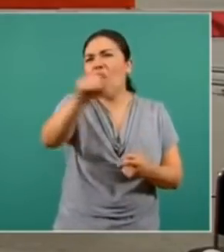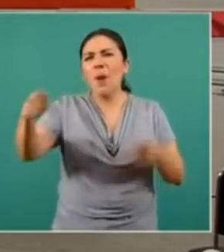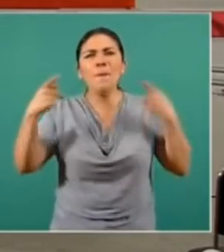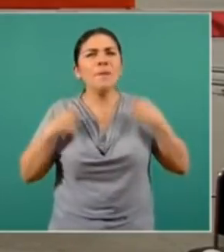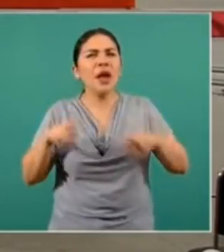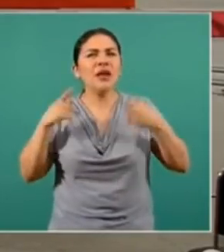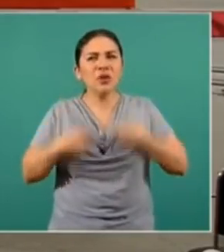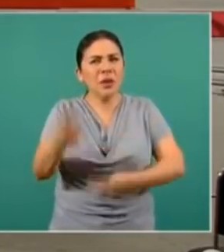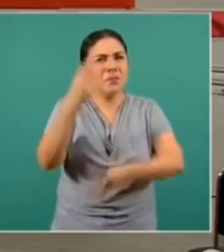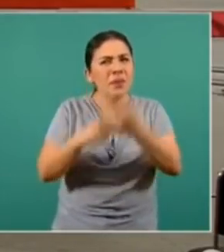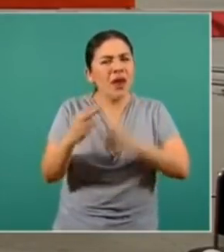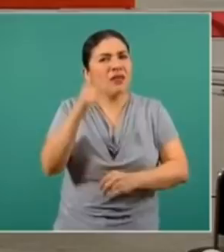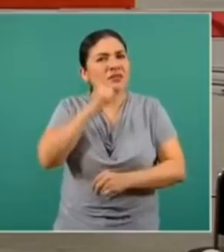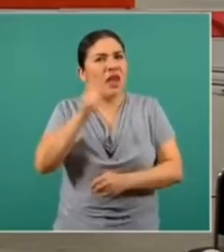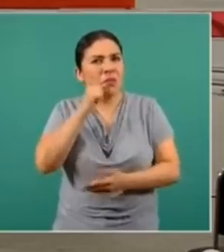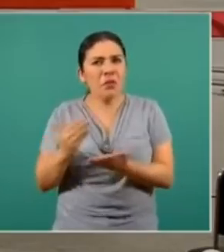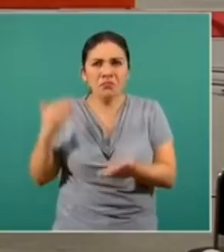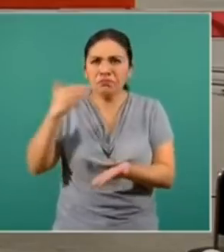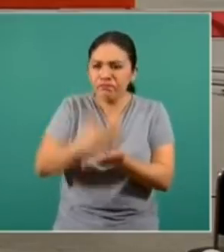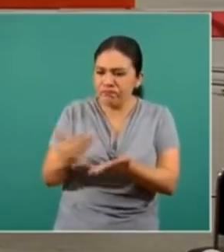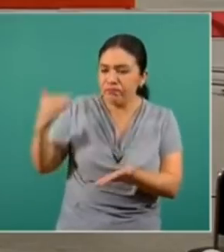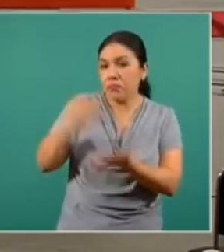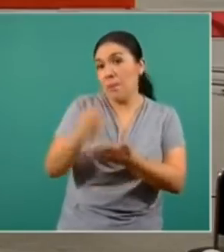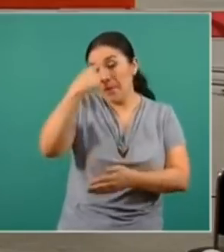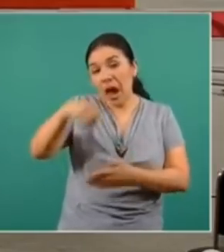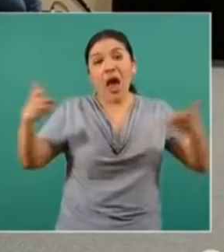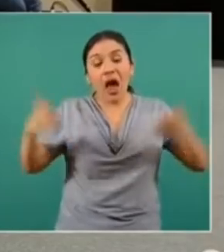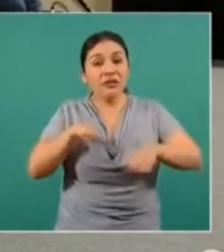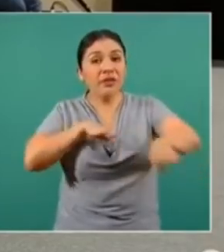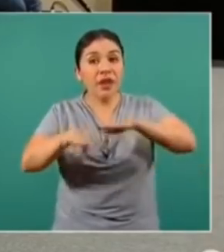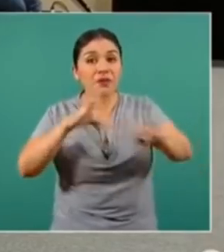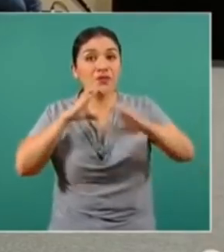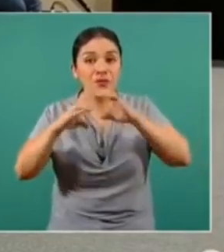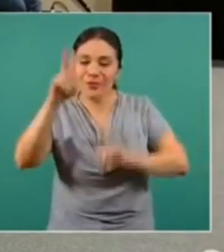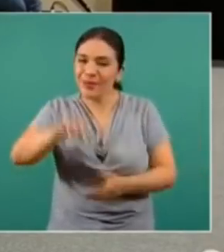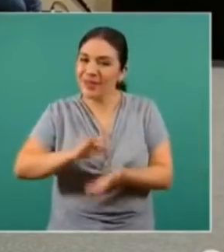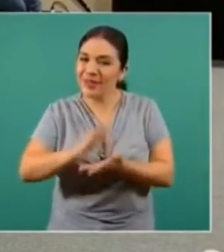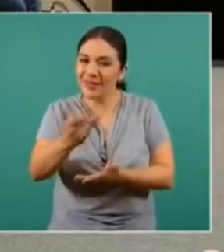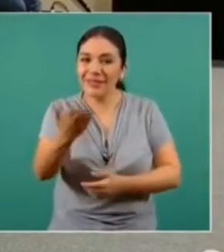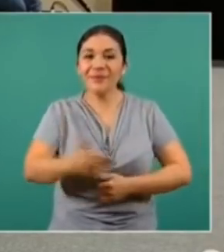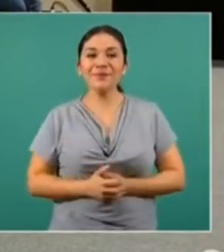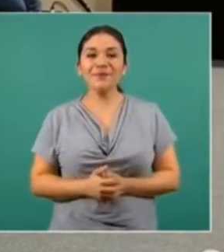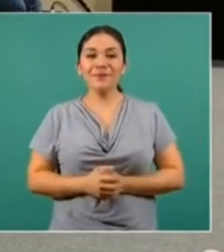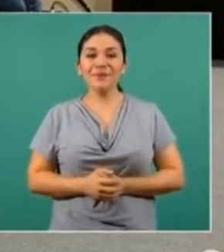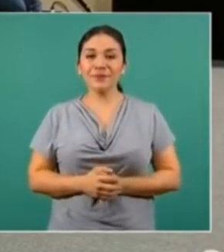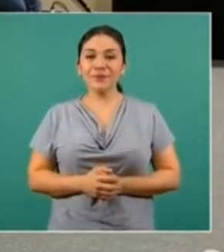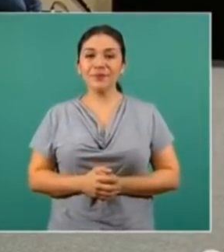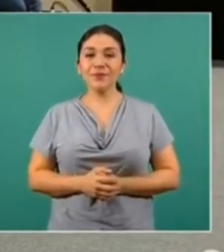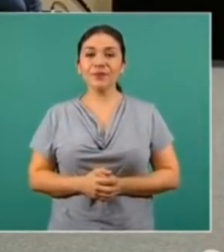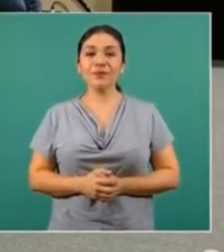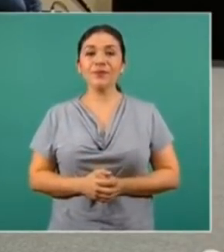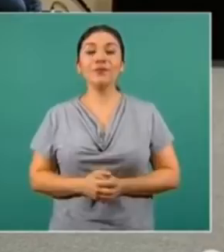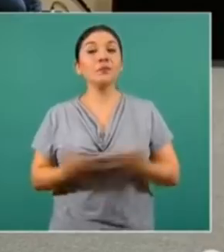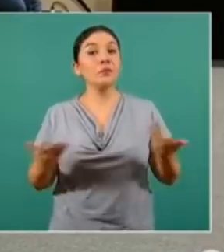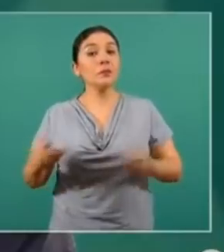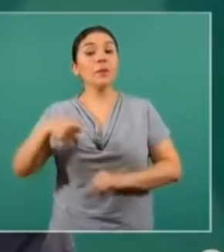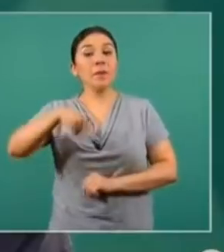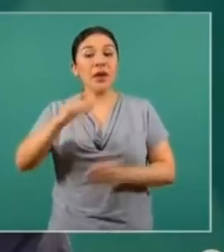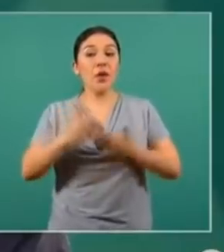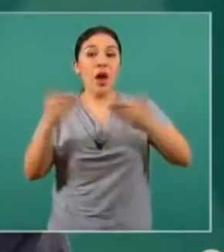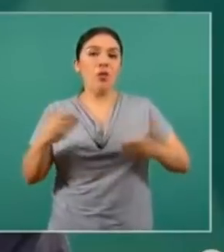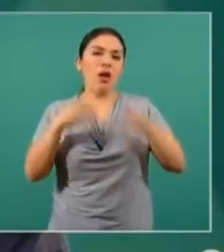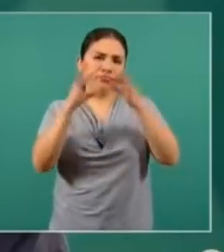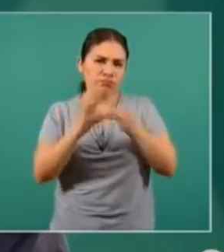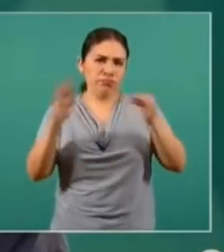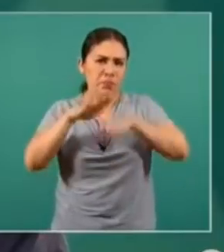estado al pie de la misión de comunicar. Muchas gracias, Juan. Pero lo estaremos comentando